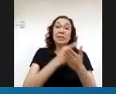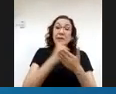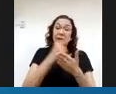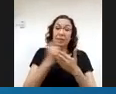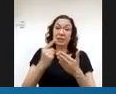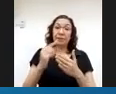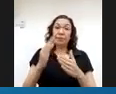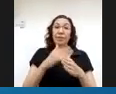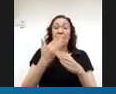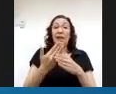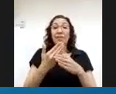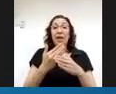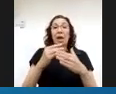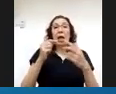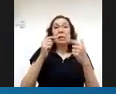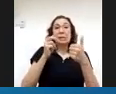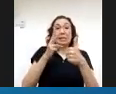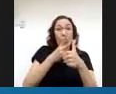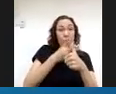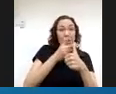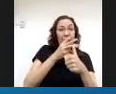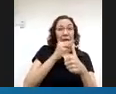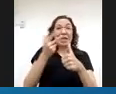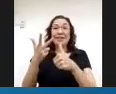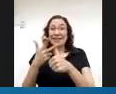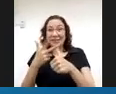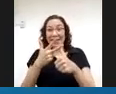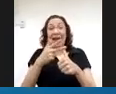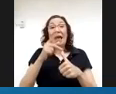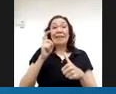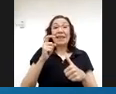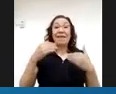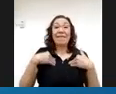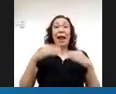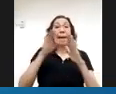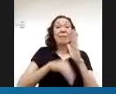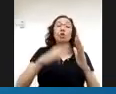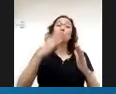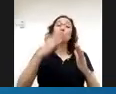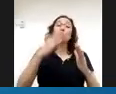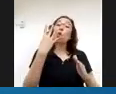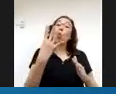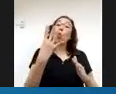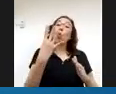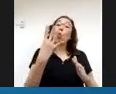Entre la segunda y la tercera debe haber al menos 4 meses de